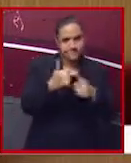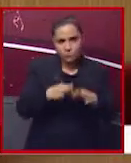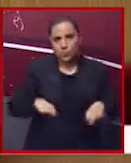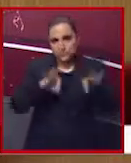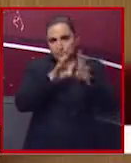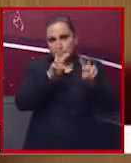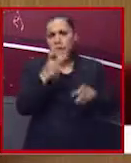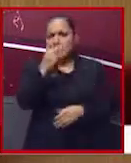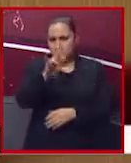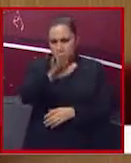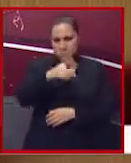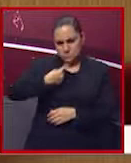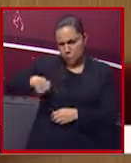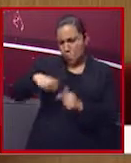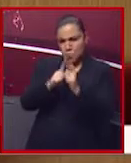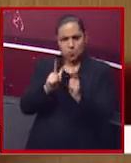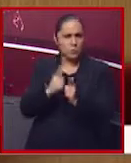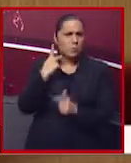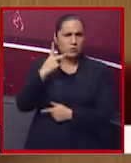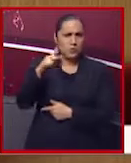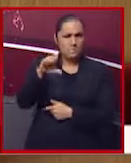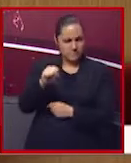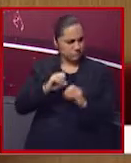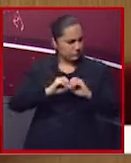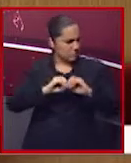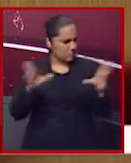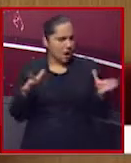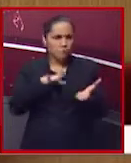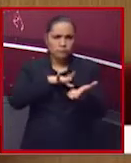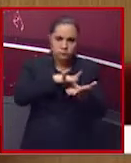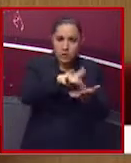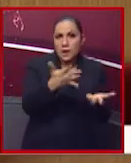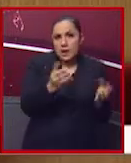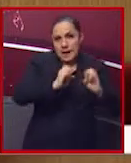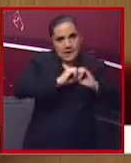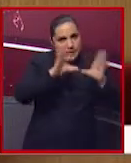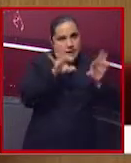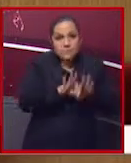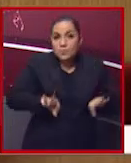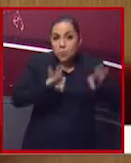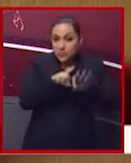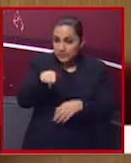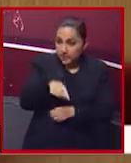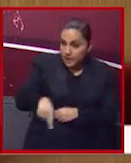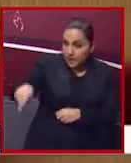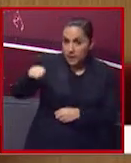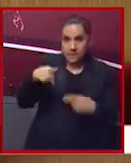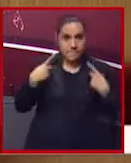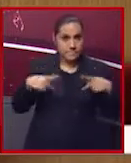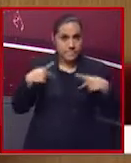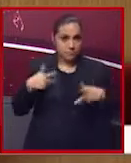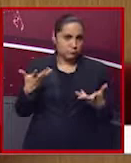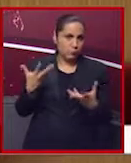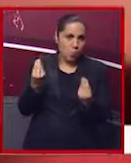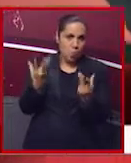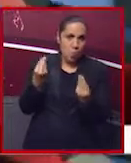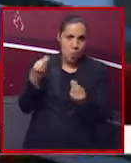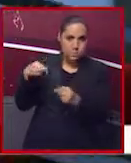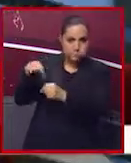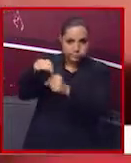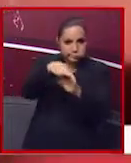trabajar conjuntamente con usted y del lado del pueblo, de la voluntad y confianza que emitieron millones de